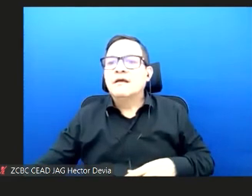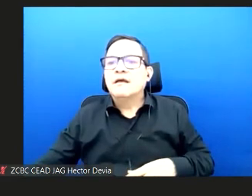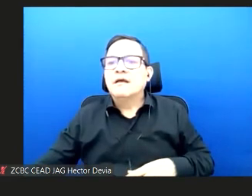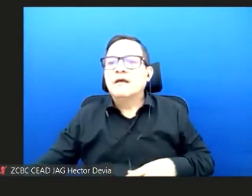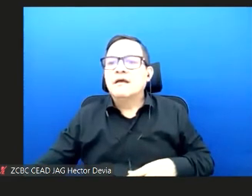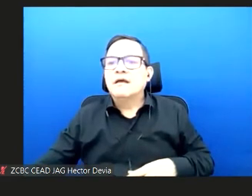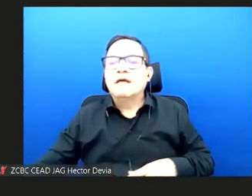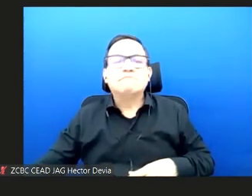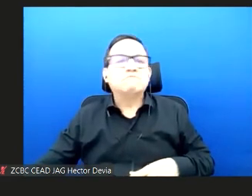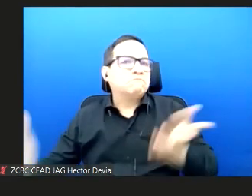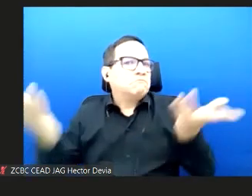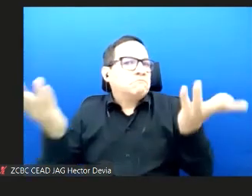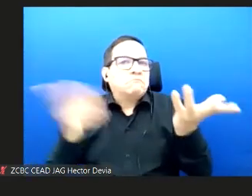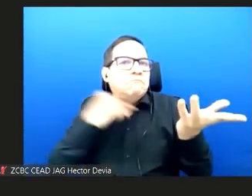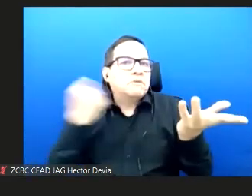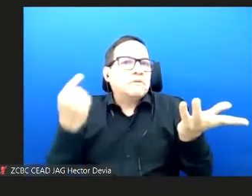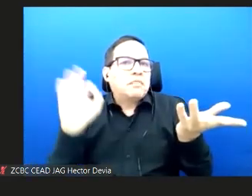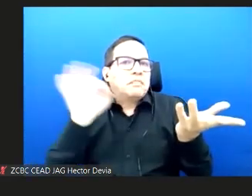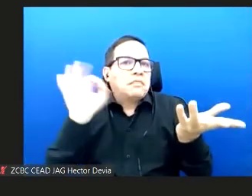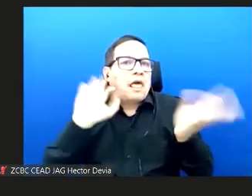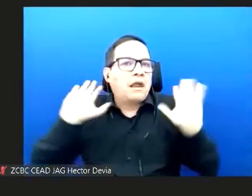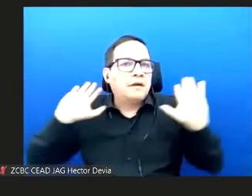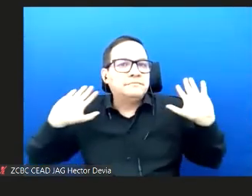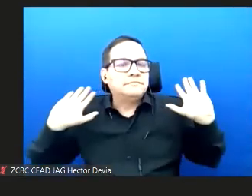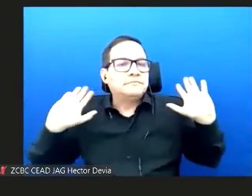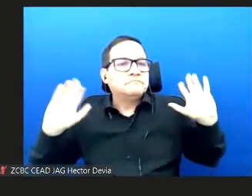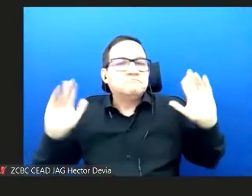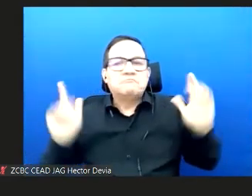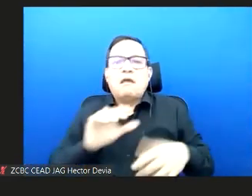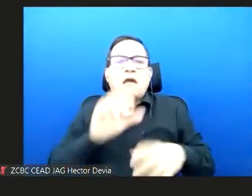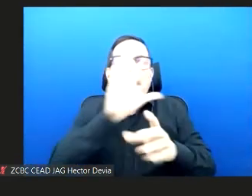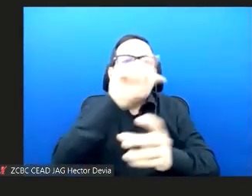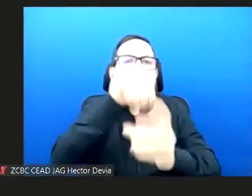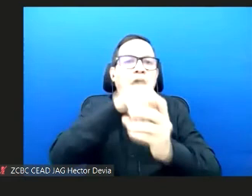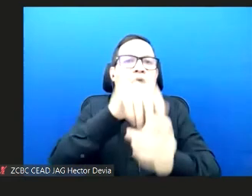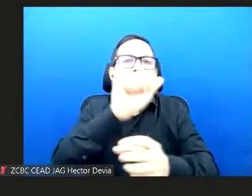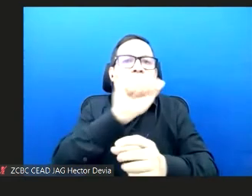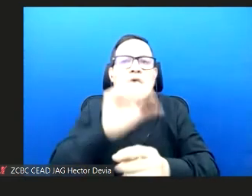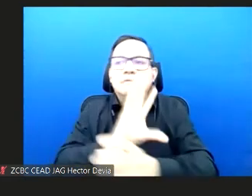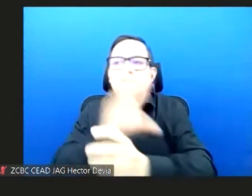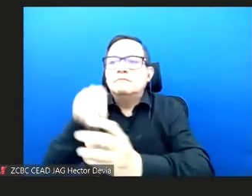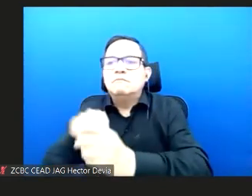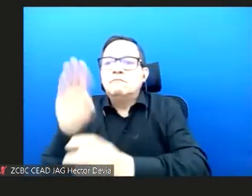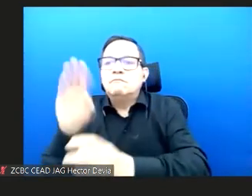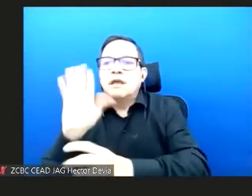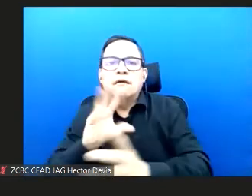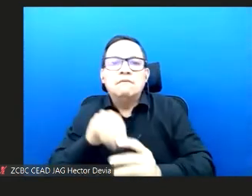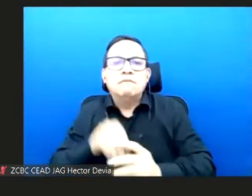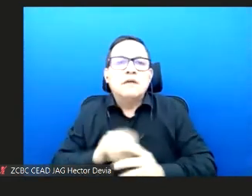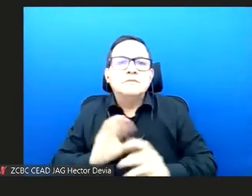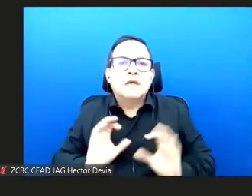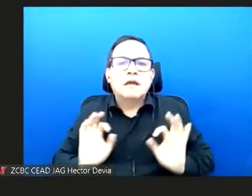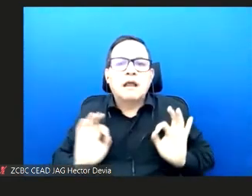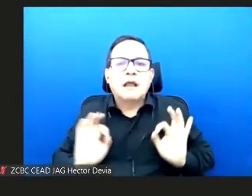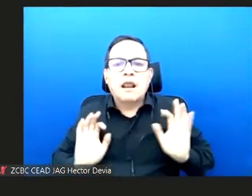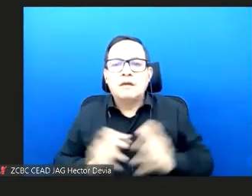dijeron, no, yo no perdí nada, ¿sí? O sea, yo no me encuentro ni en el grupo A, ni en el grupo B, ni en el grupo C.